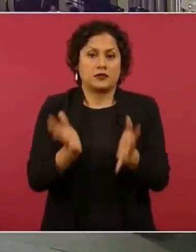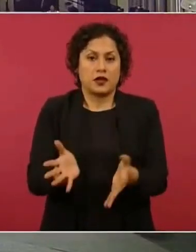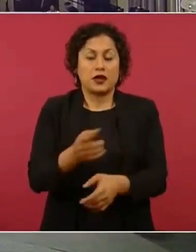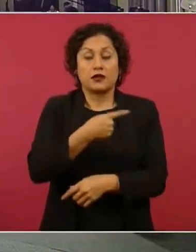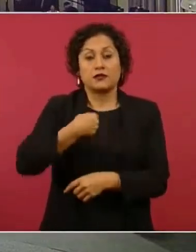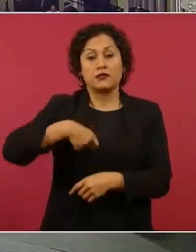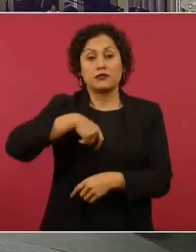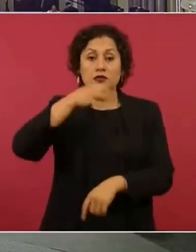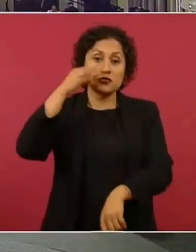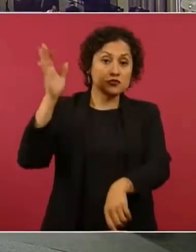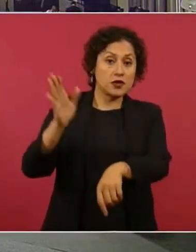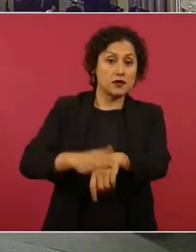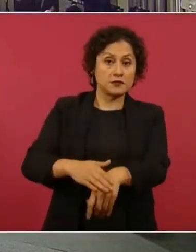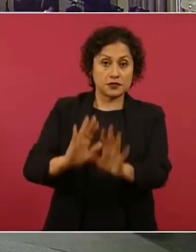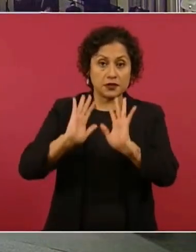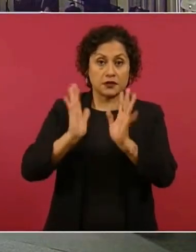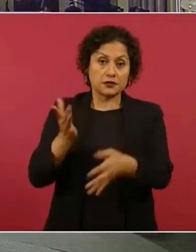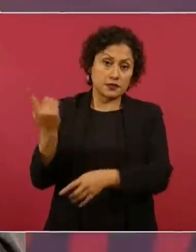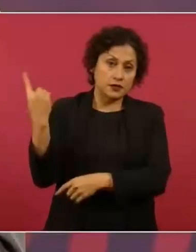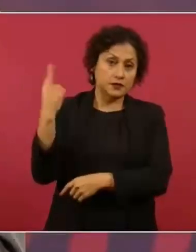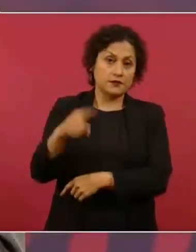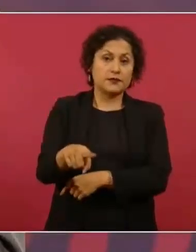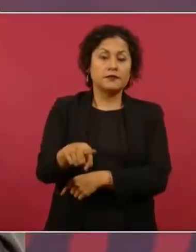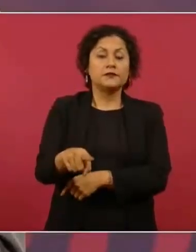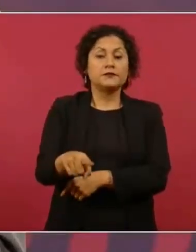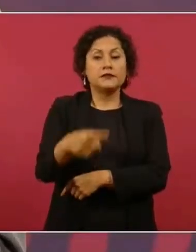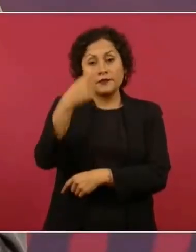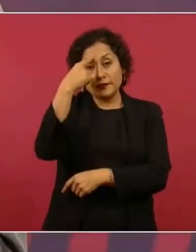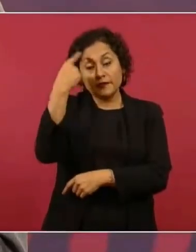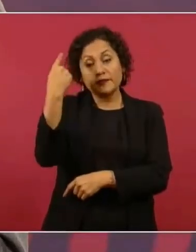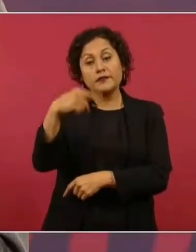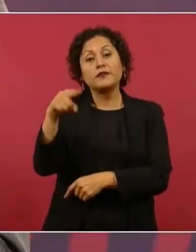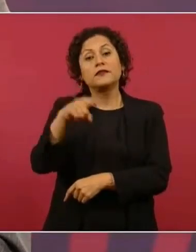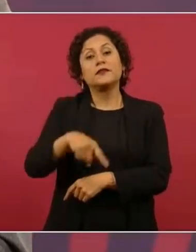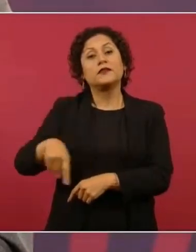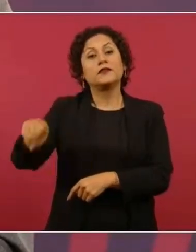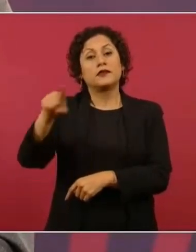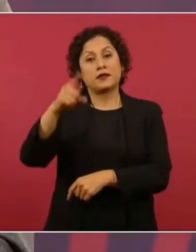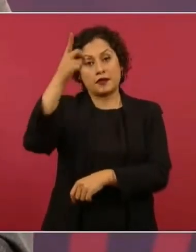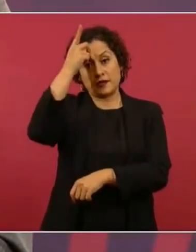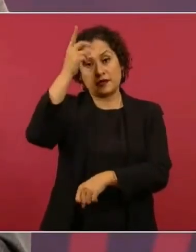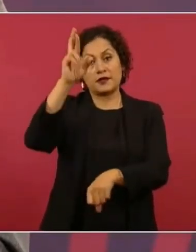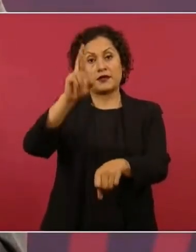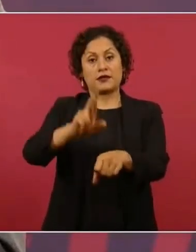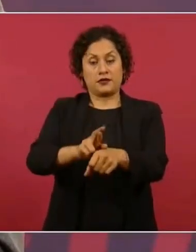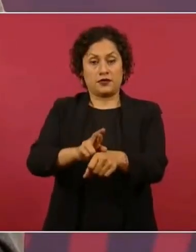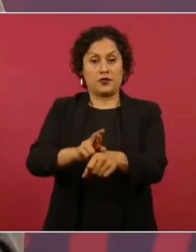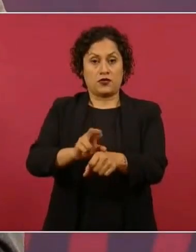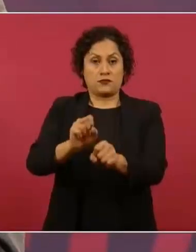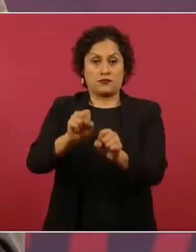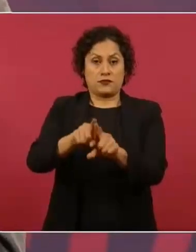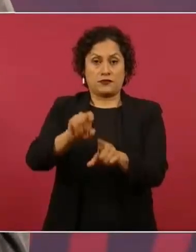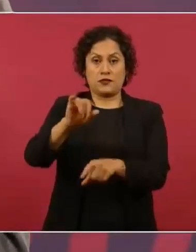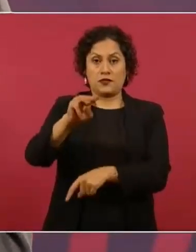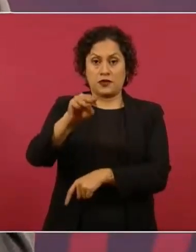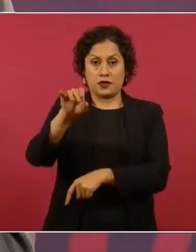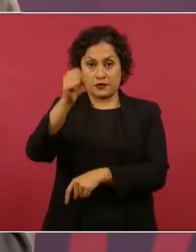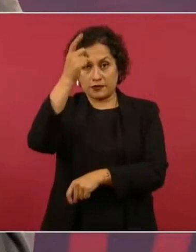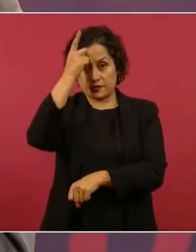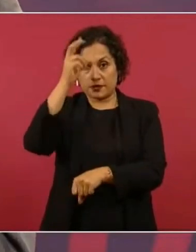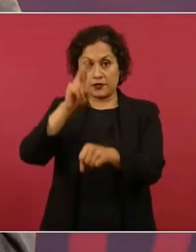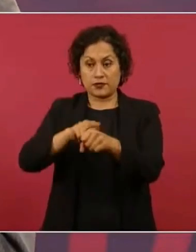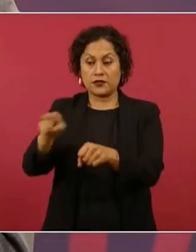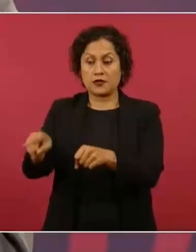con el director del Seguro Social, con SOE. Pero es un